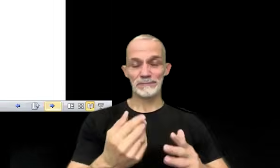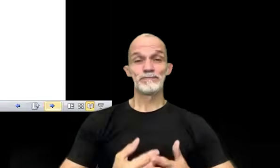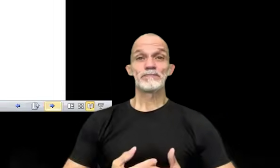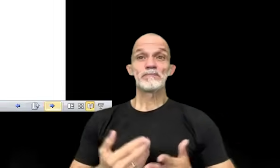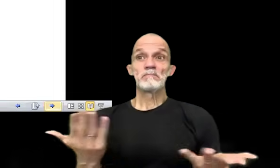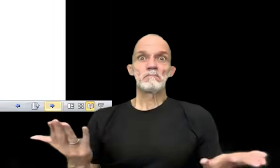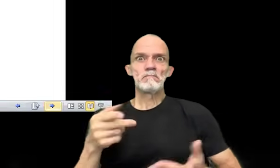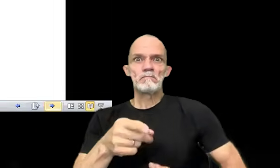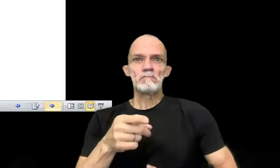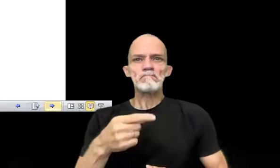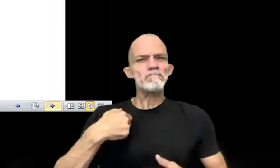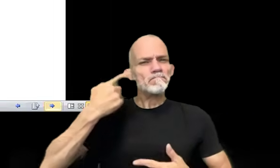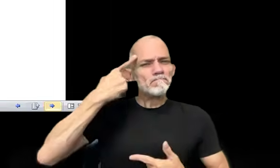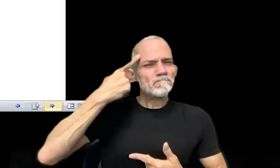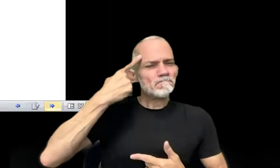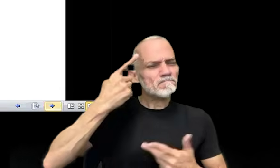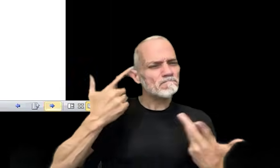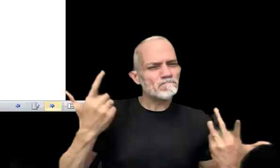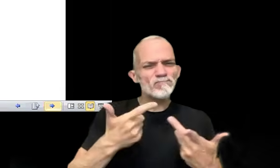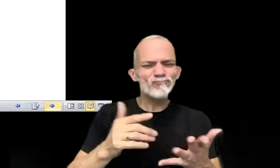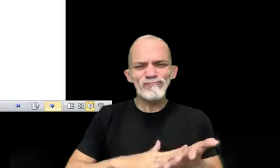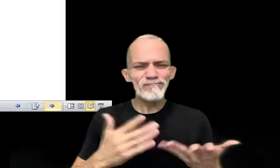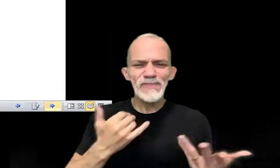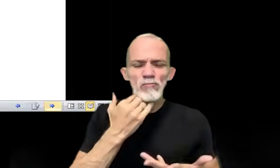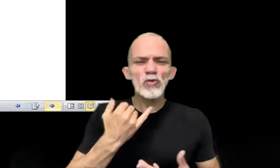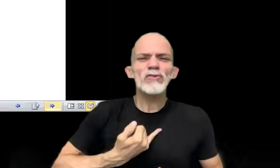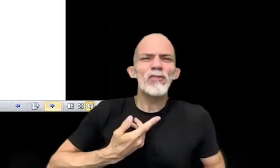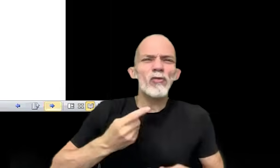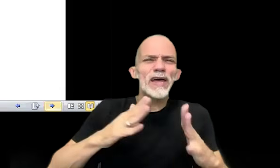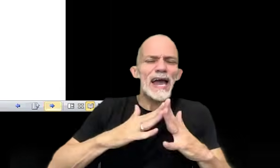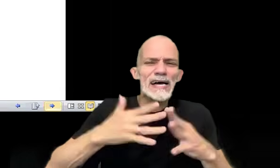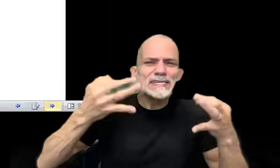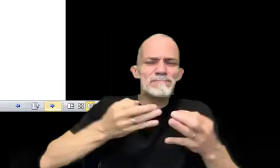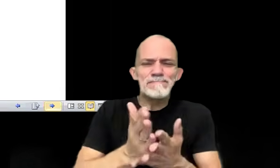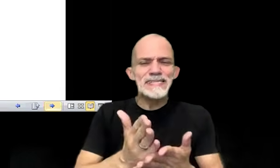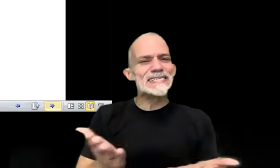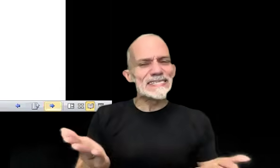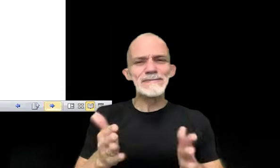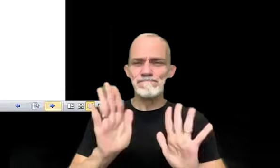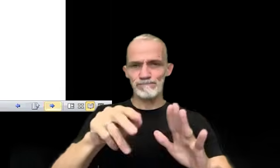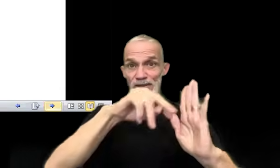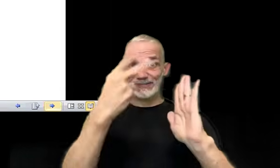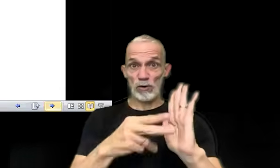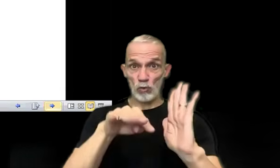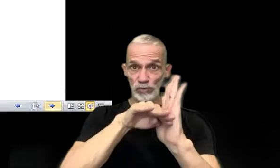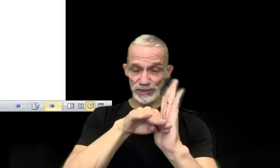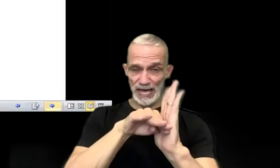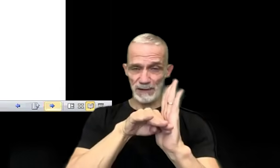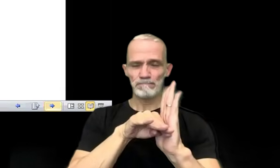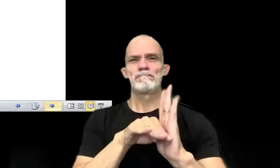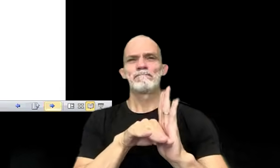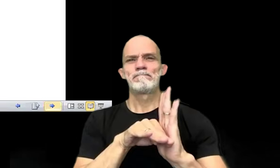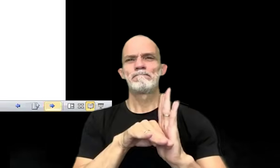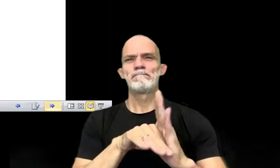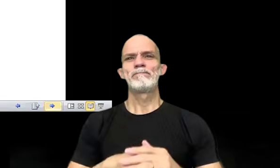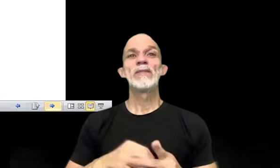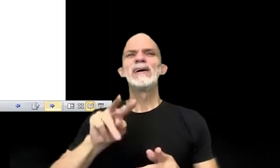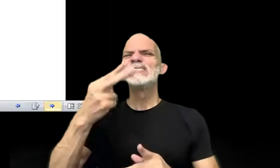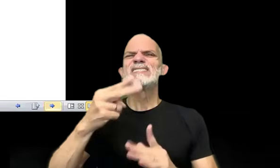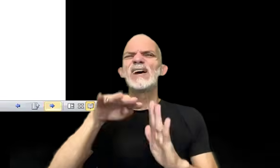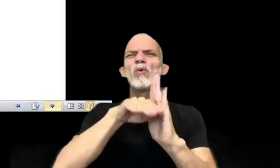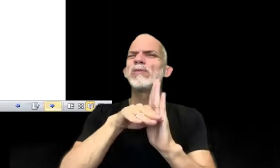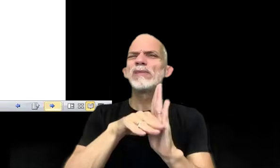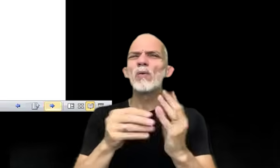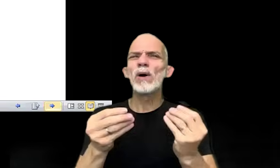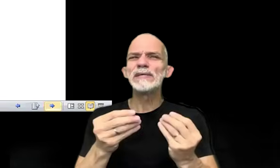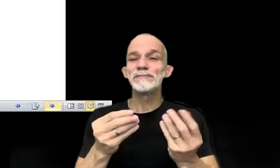Bien, si no puedo usar esta presunción porque no puedo determinar dónde tiene la vivienda permanente, me tengo que ir a la segunda instancia, la